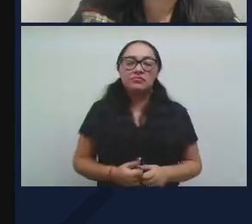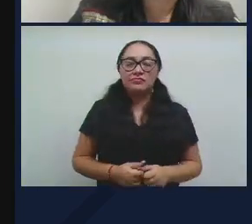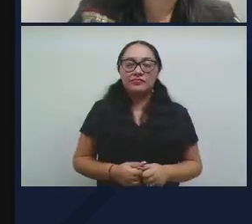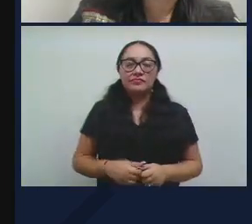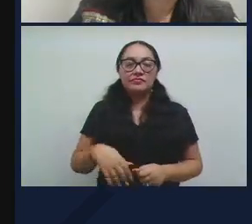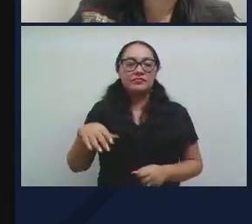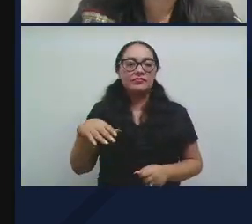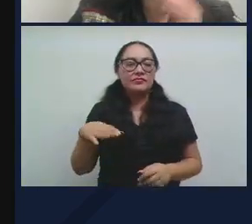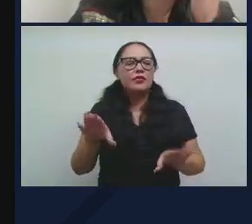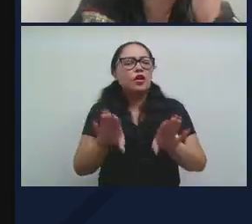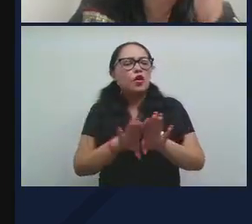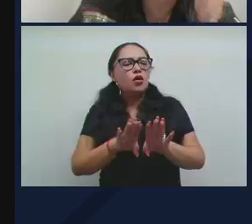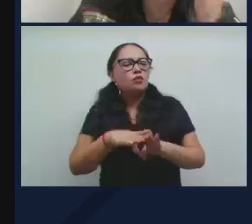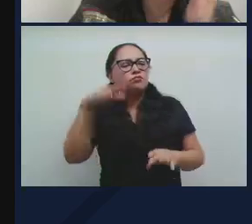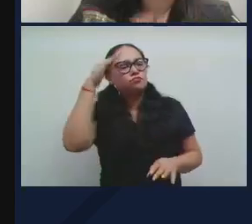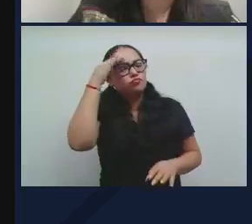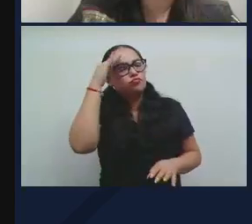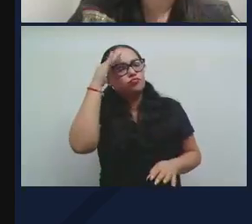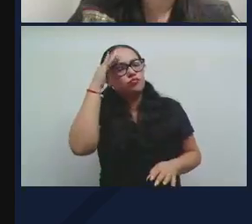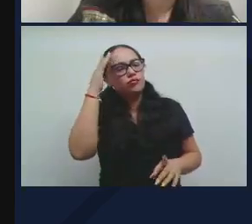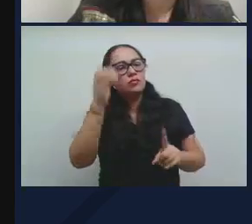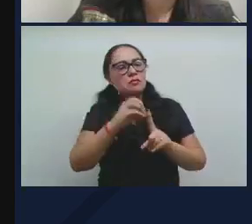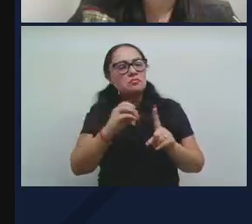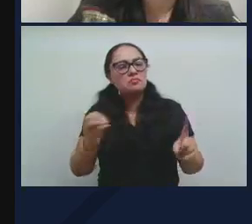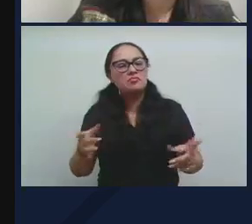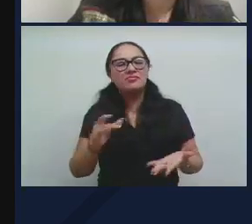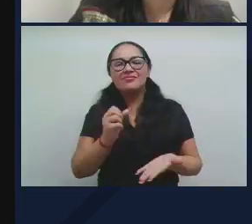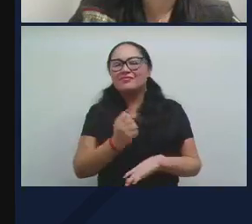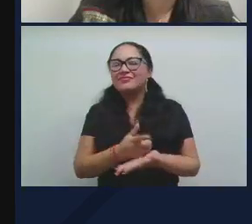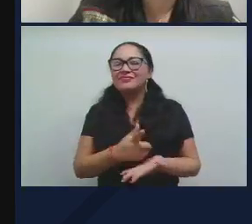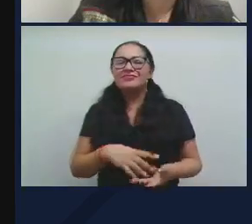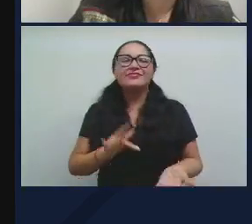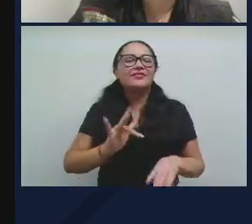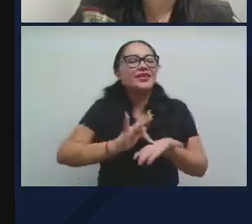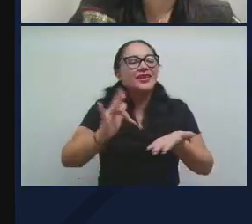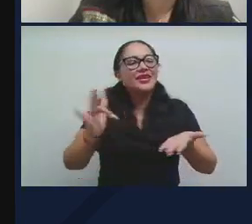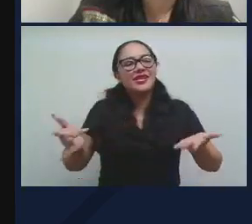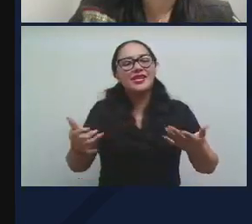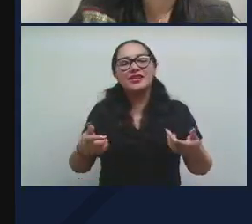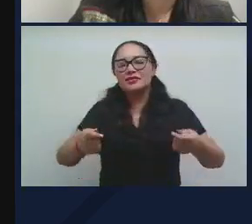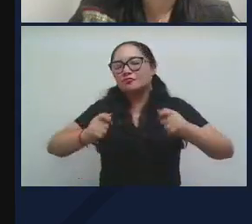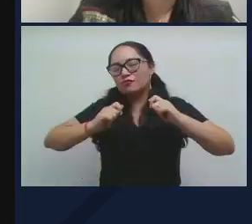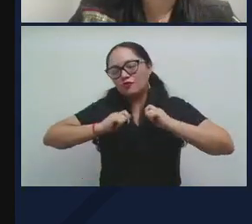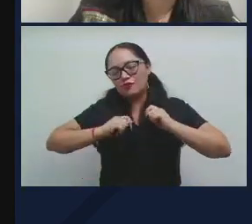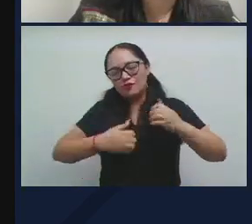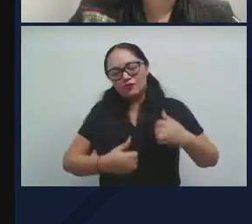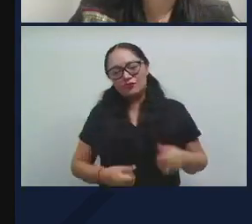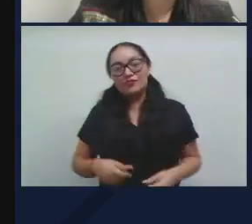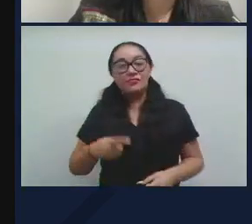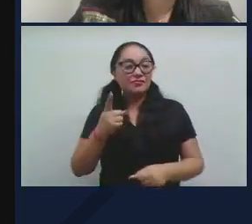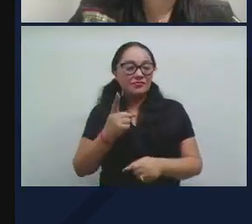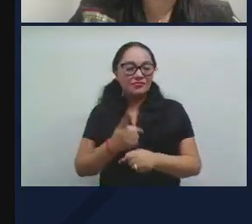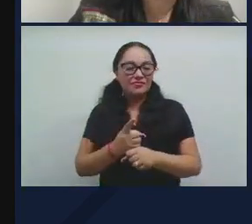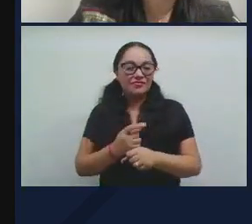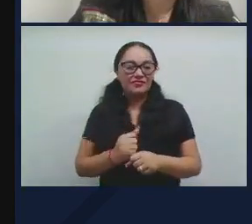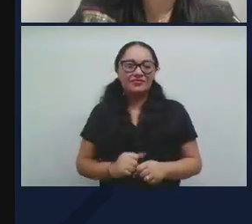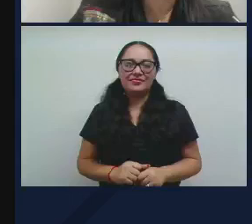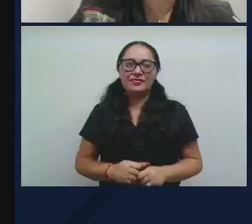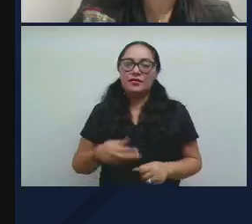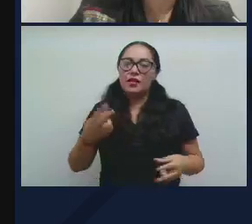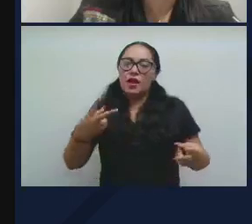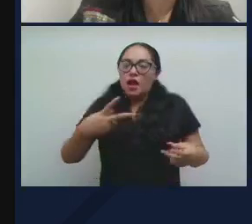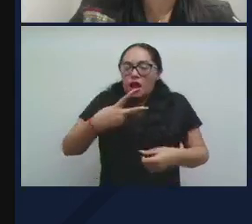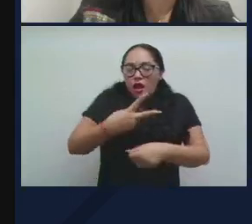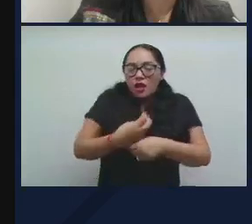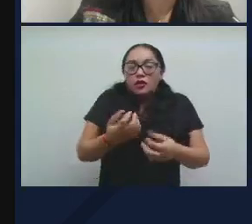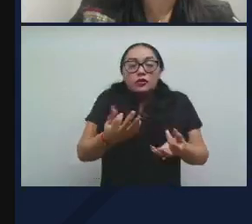Pues solamente agradecer la oportunidad. Es muy importante crear conciencia